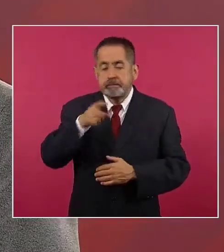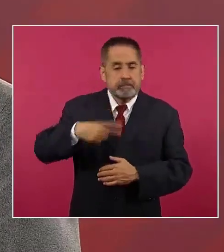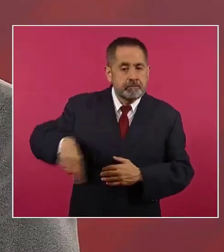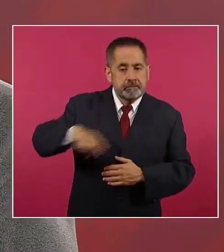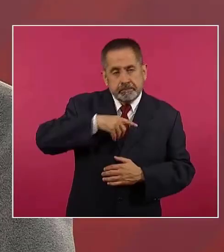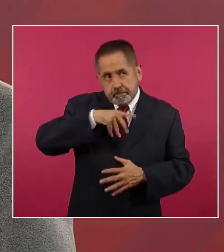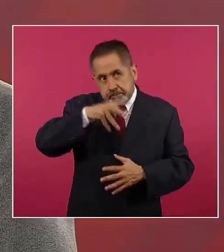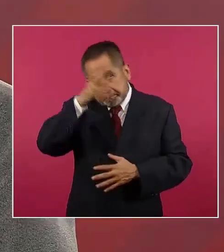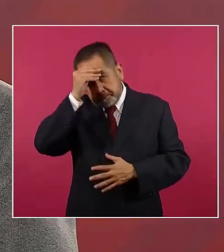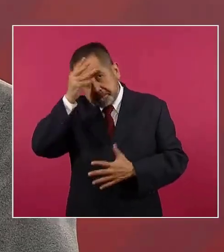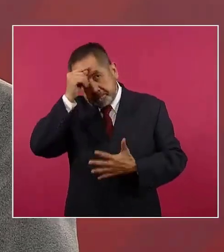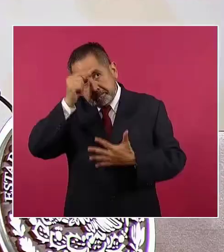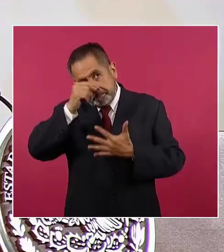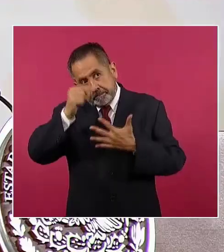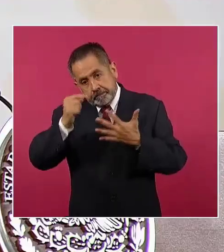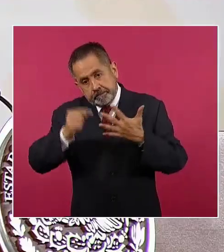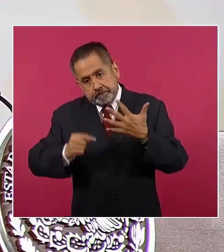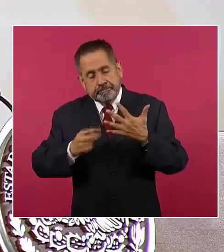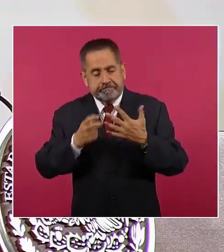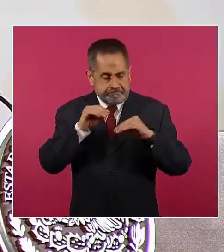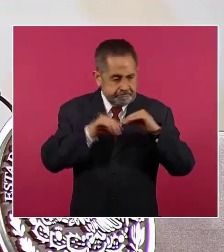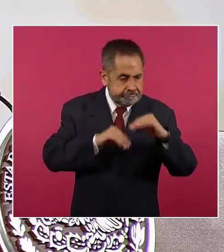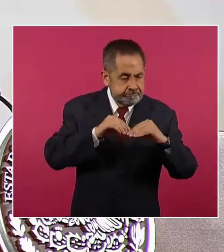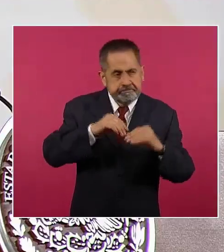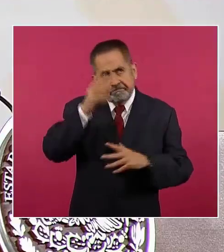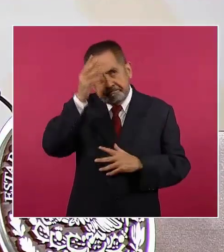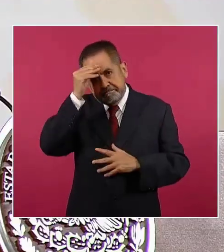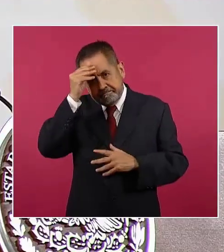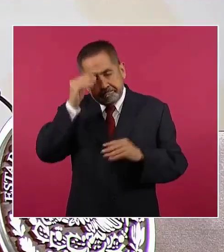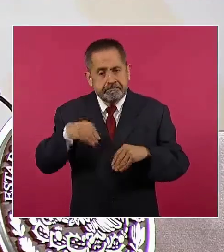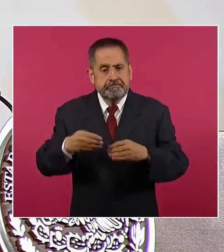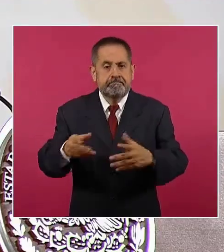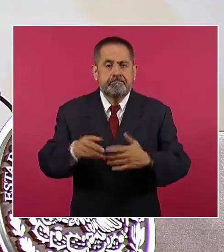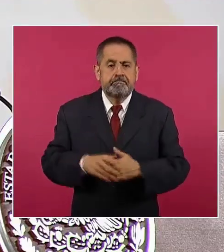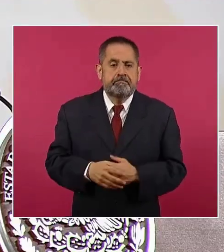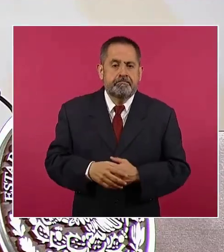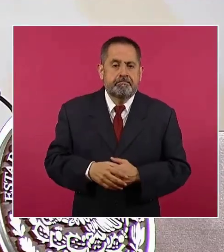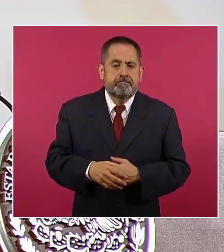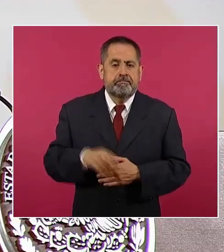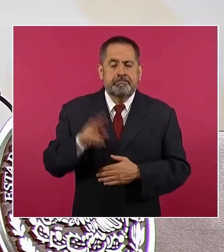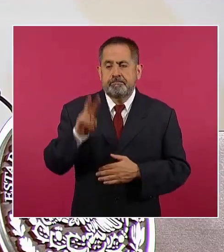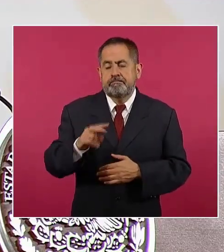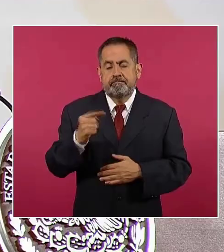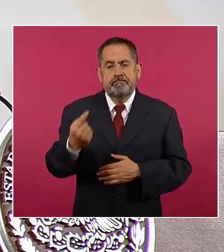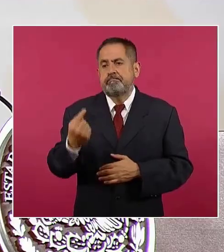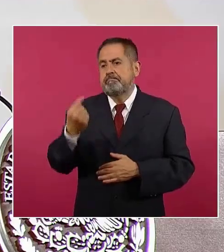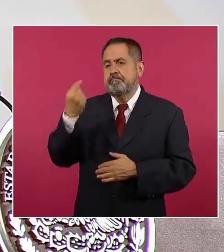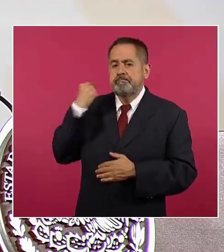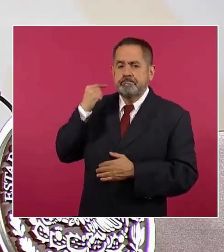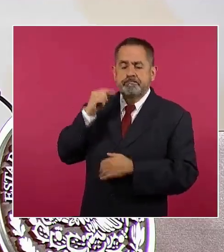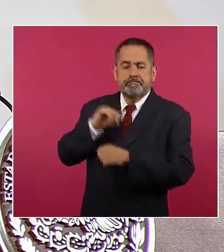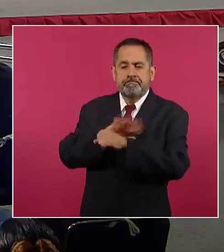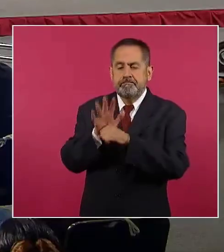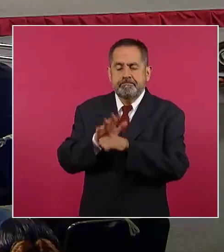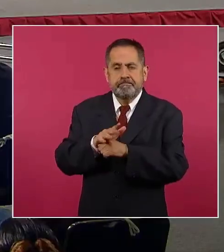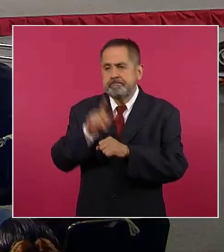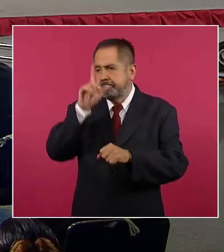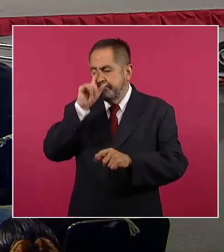Y trabajando en esos aprendizajes que por ahí lamentablemente se perdieron por causa del COVID